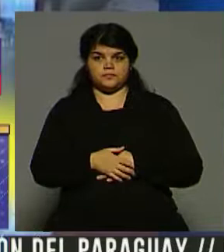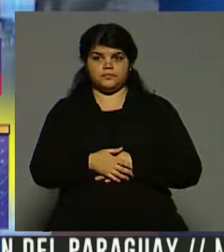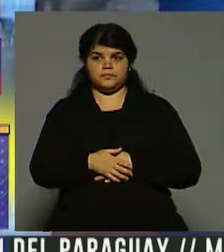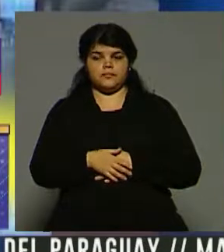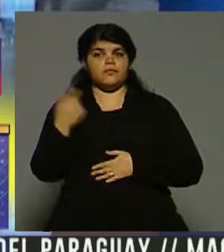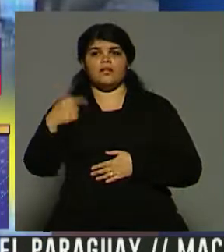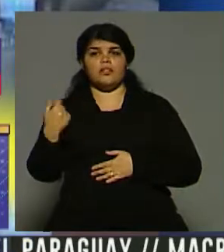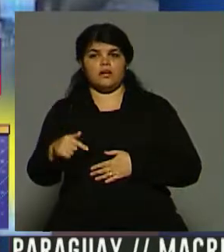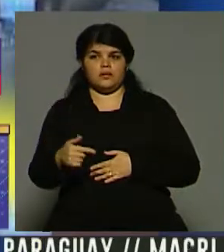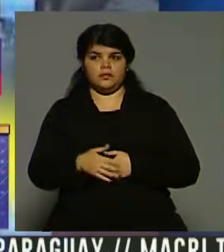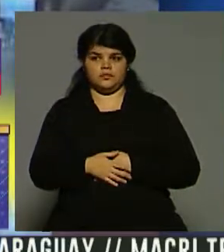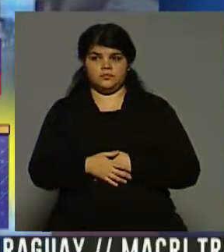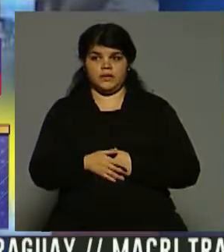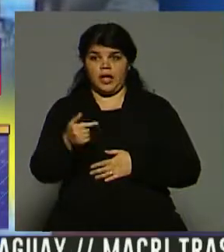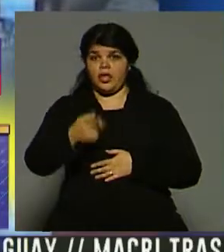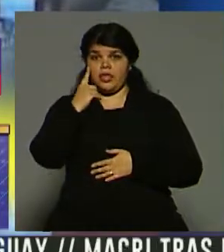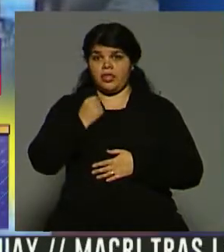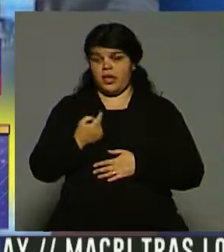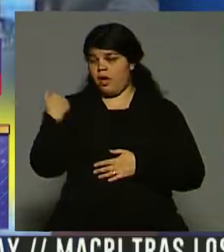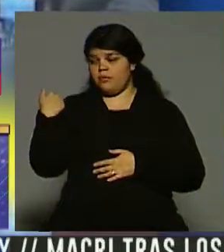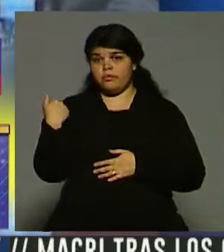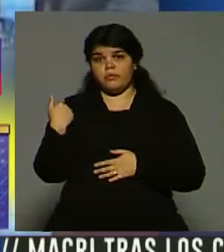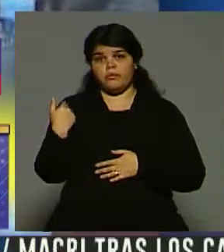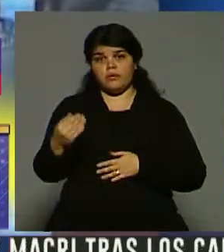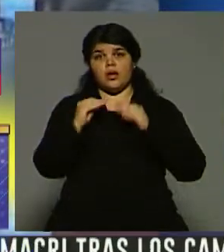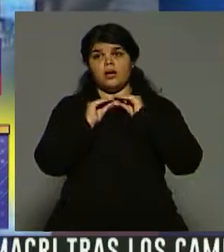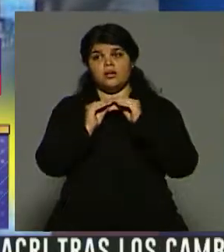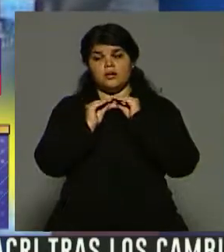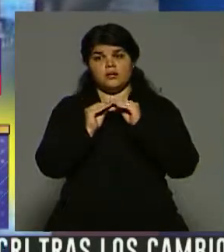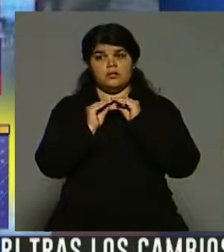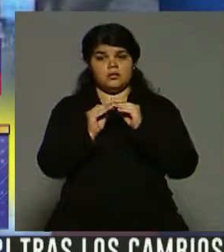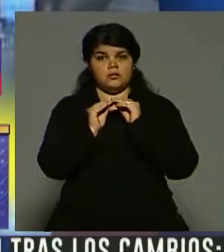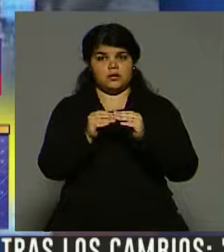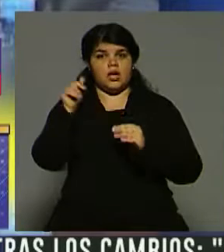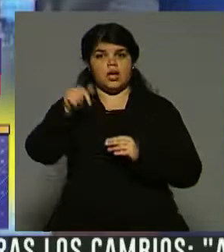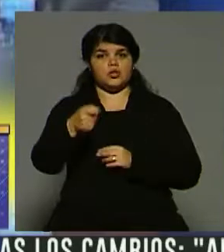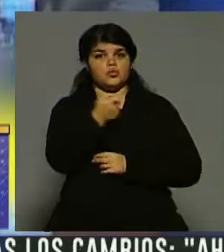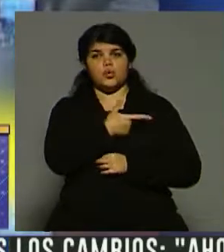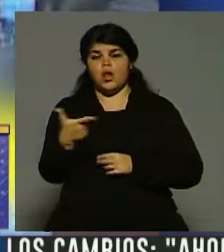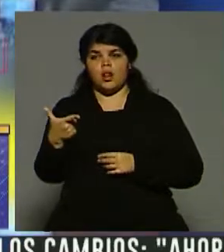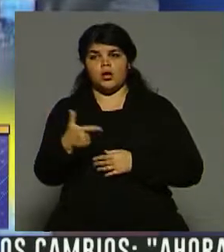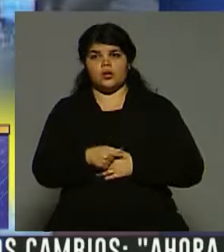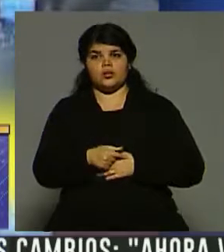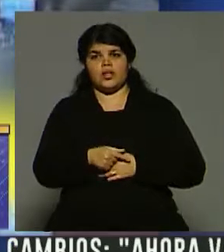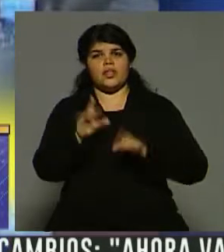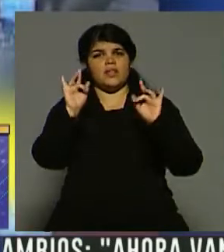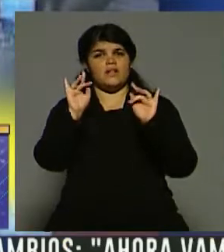que ha sido estos días que hemos estado discutiendo salario, han sido días muy, muy duros.